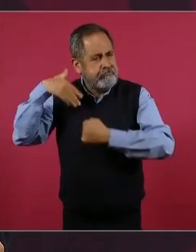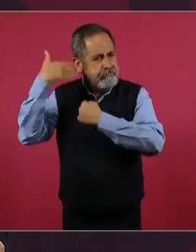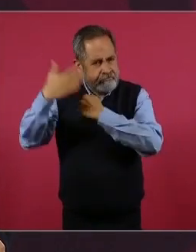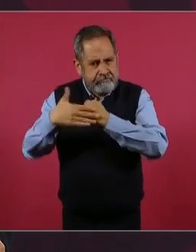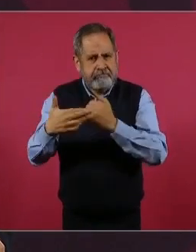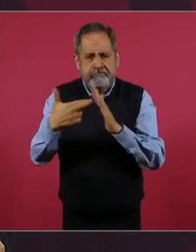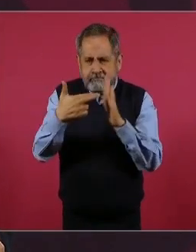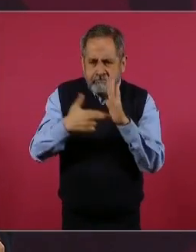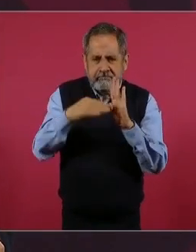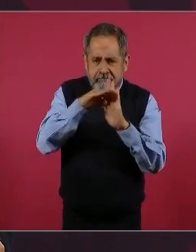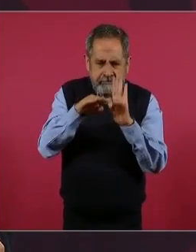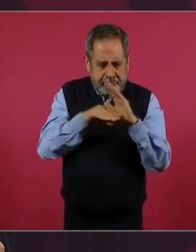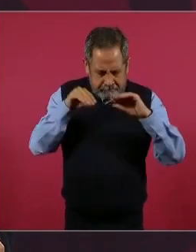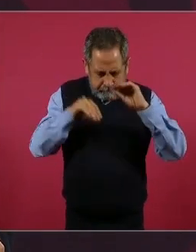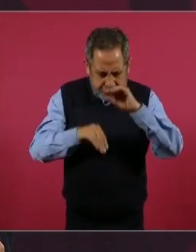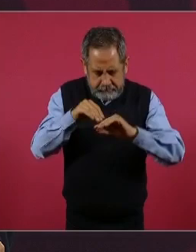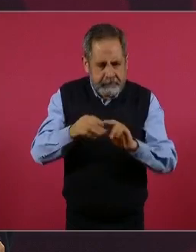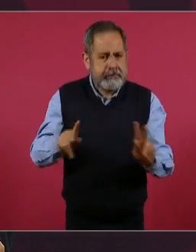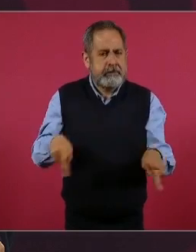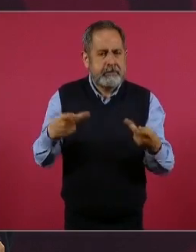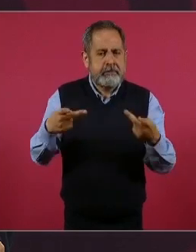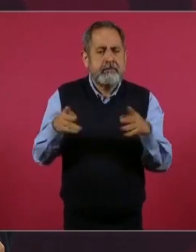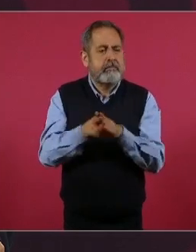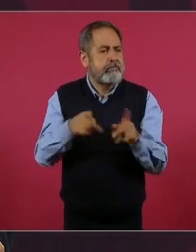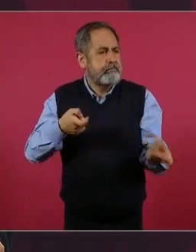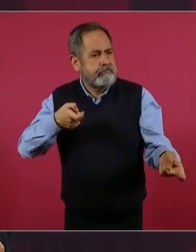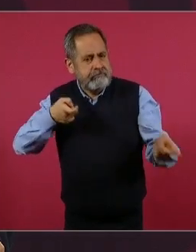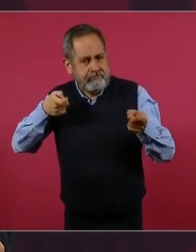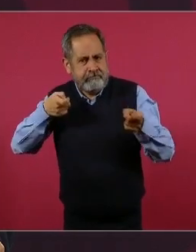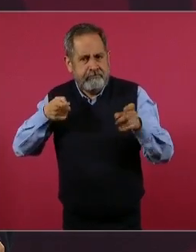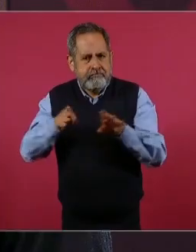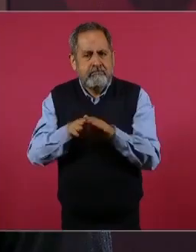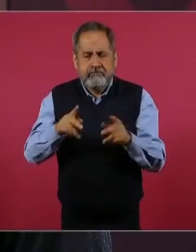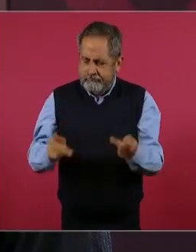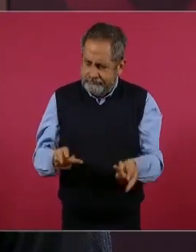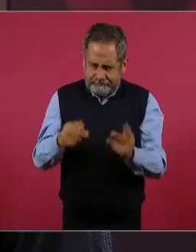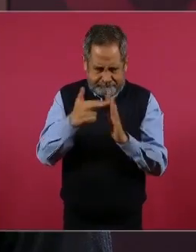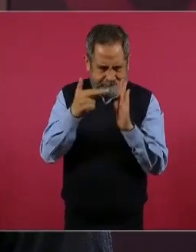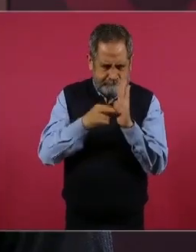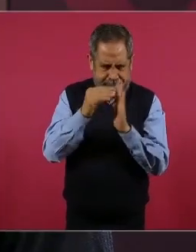de regular la venta de armas en Estados Unidos.